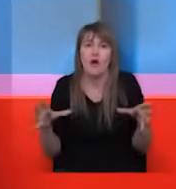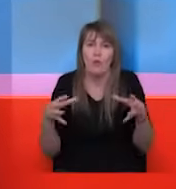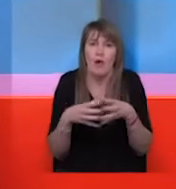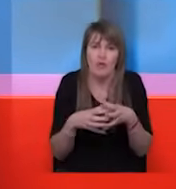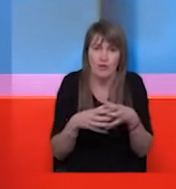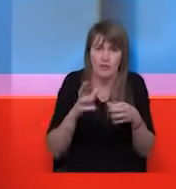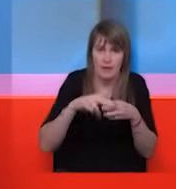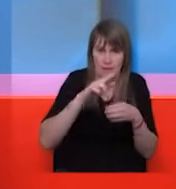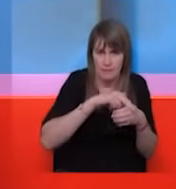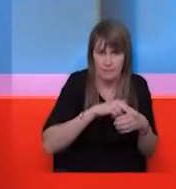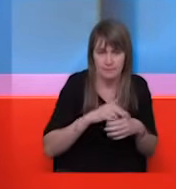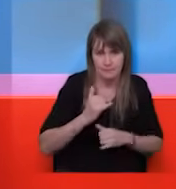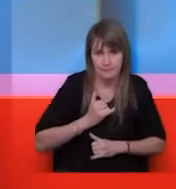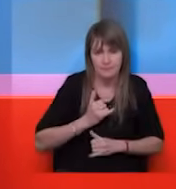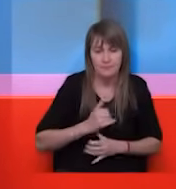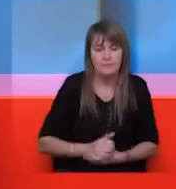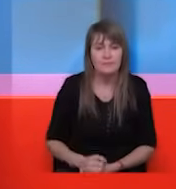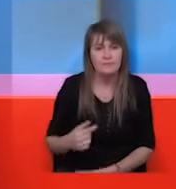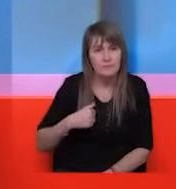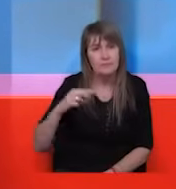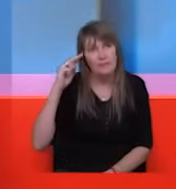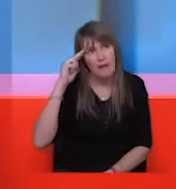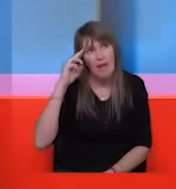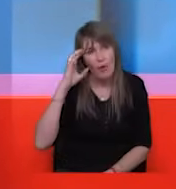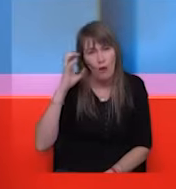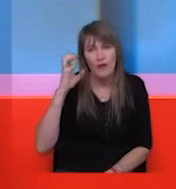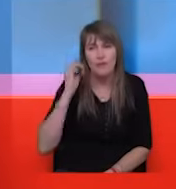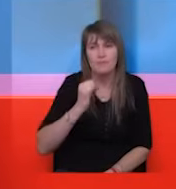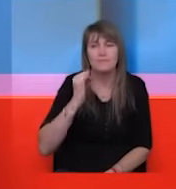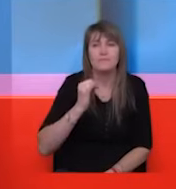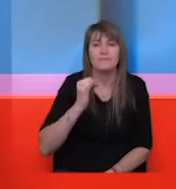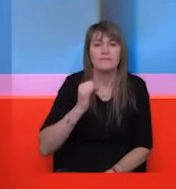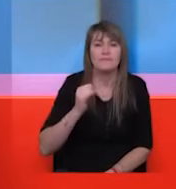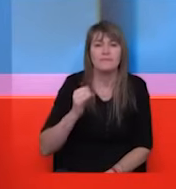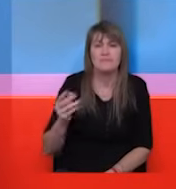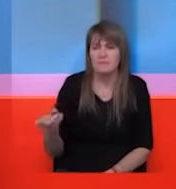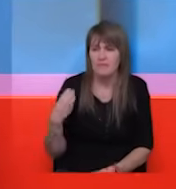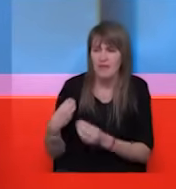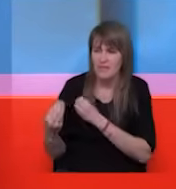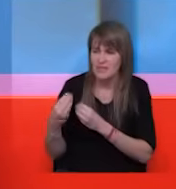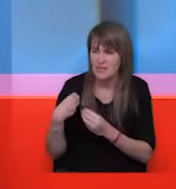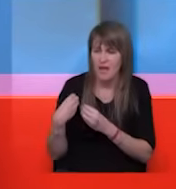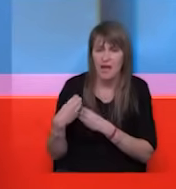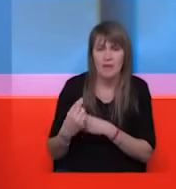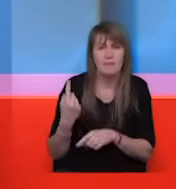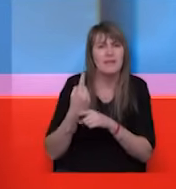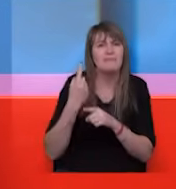Y yo lo que recuerdo así con gran tristeza y angustia es que me enteré del primer desaparecido, ¿no? Que